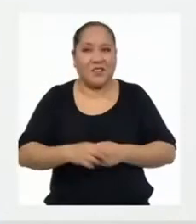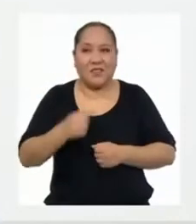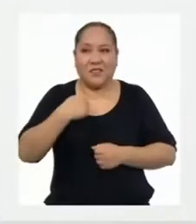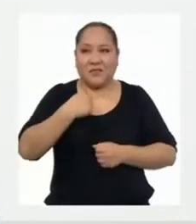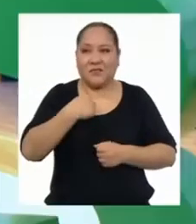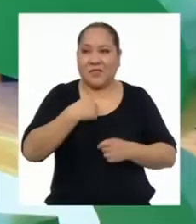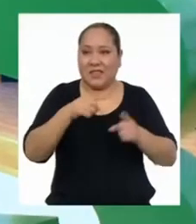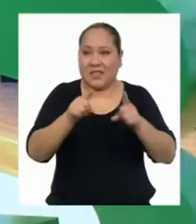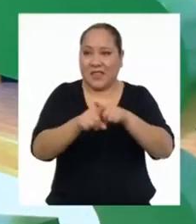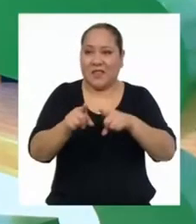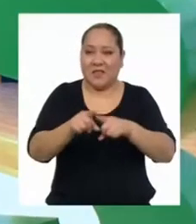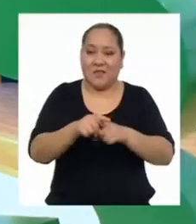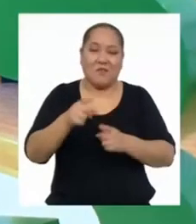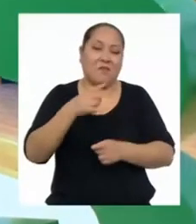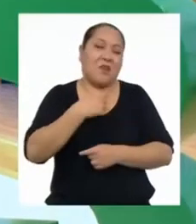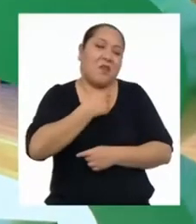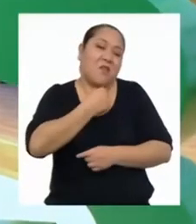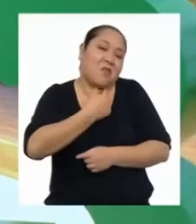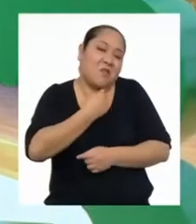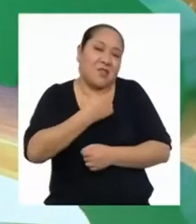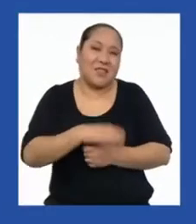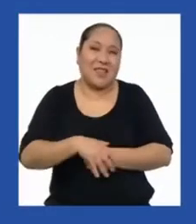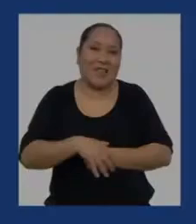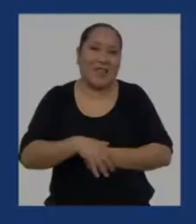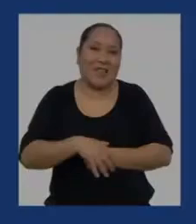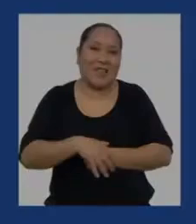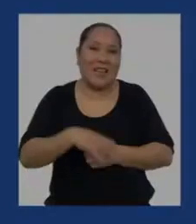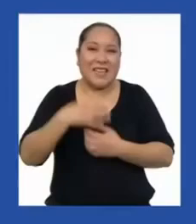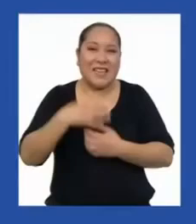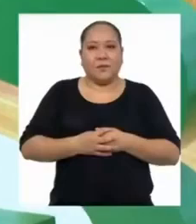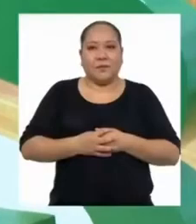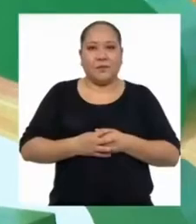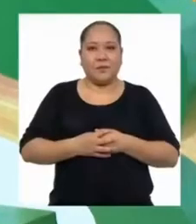también me alegra. ¡Ya regresamos!